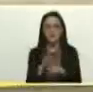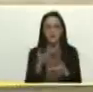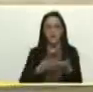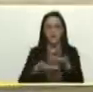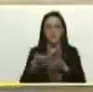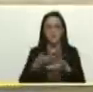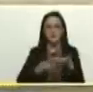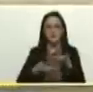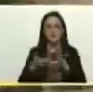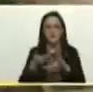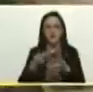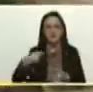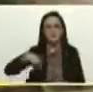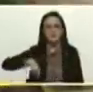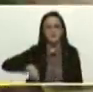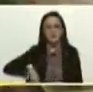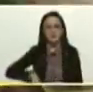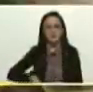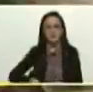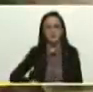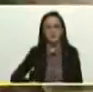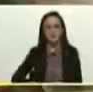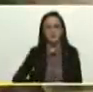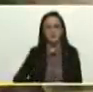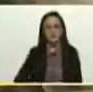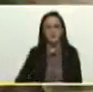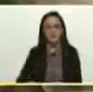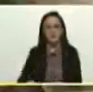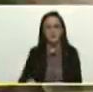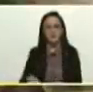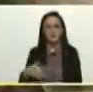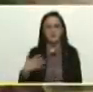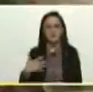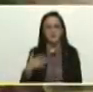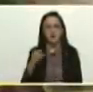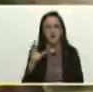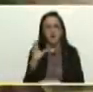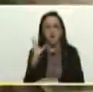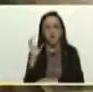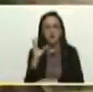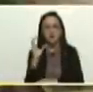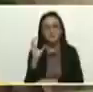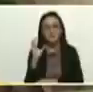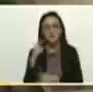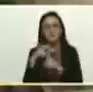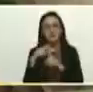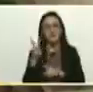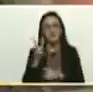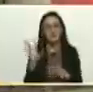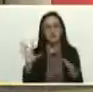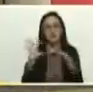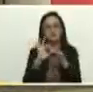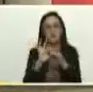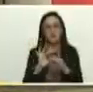comercial, de inversiones de alto calado entre Colombia y Venezuela.